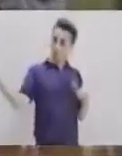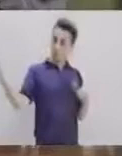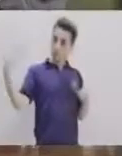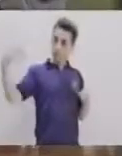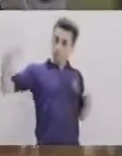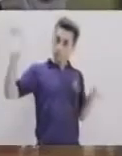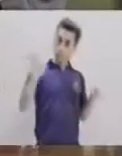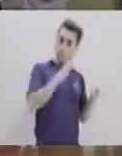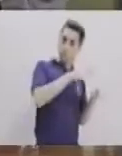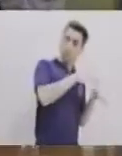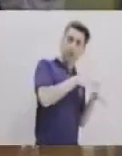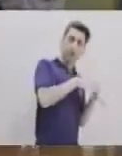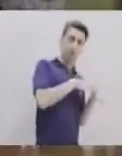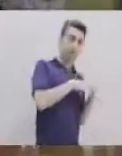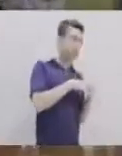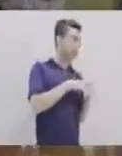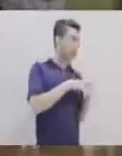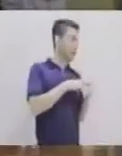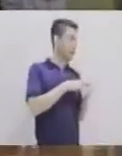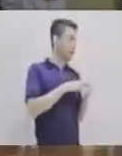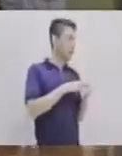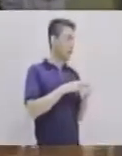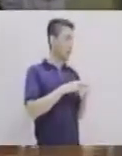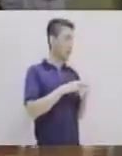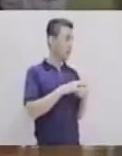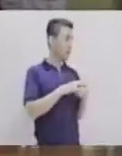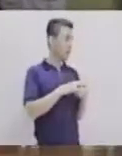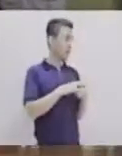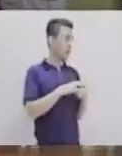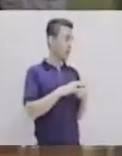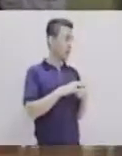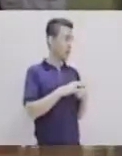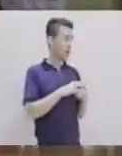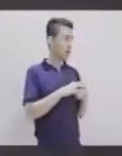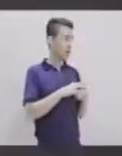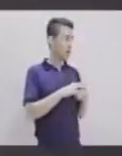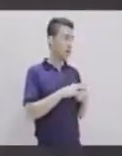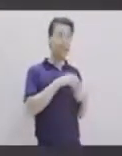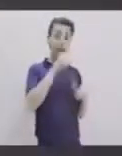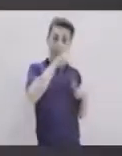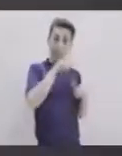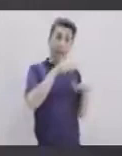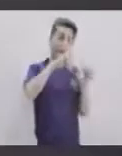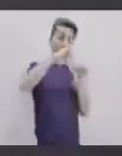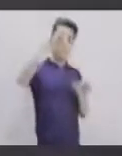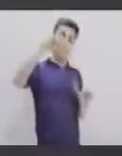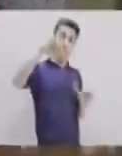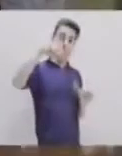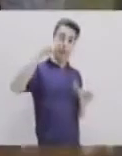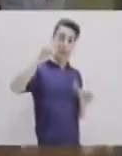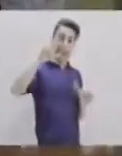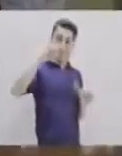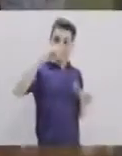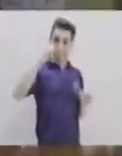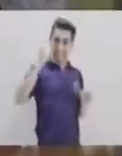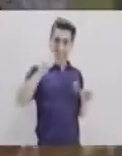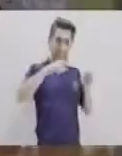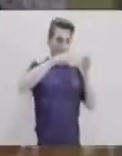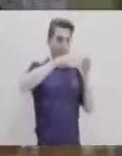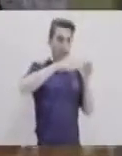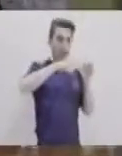¿Ves? Es el movimiento. No es que esta paleta llegue hasta el último lugar, sino que la energía